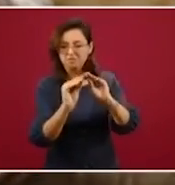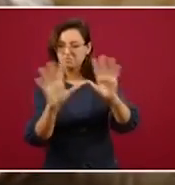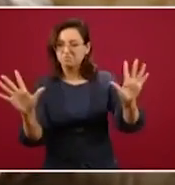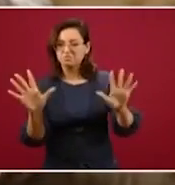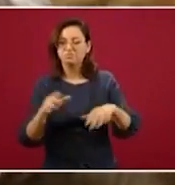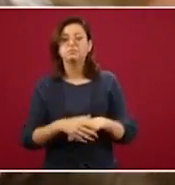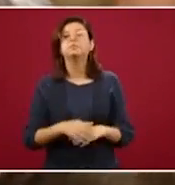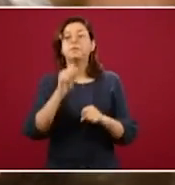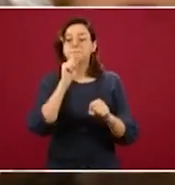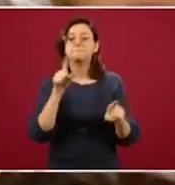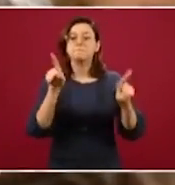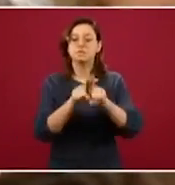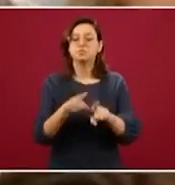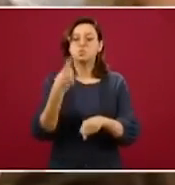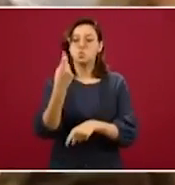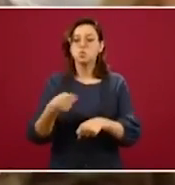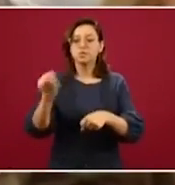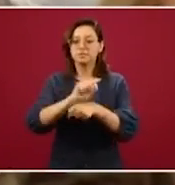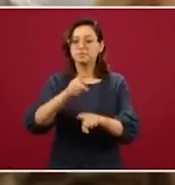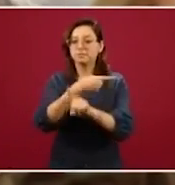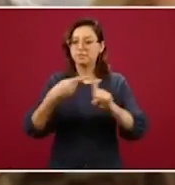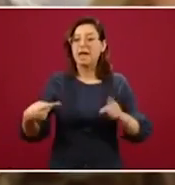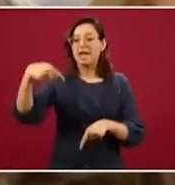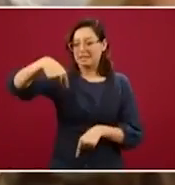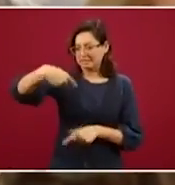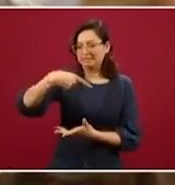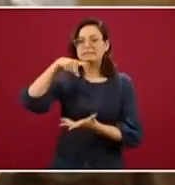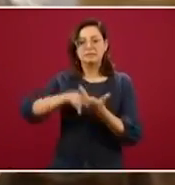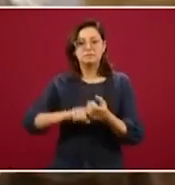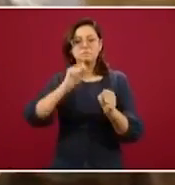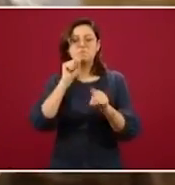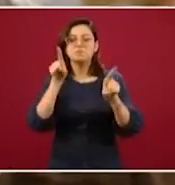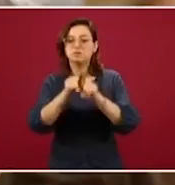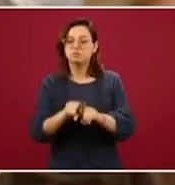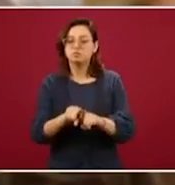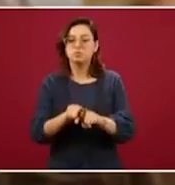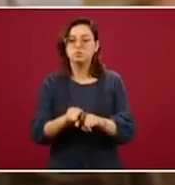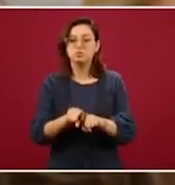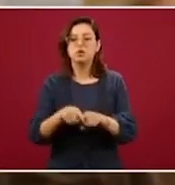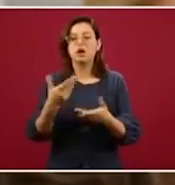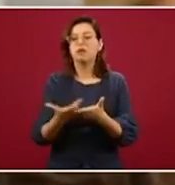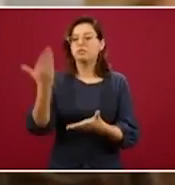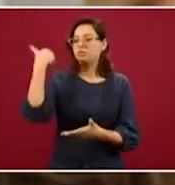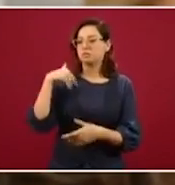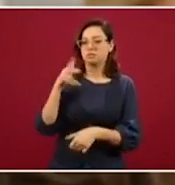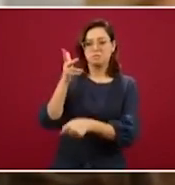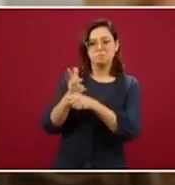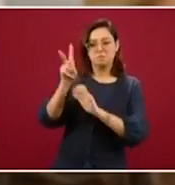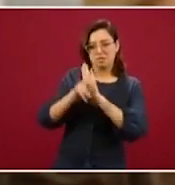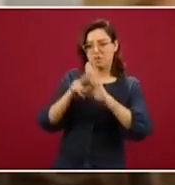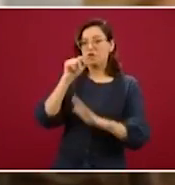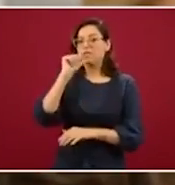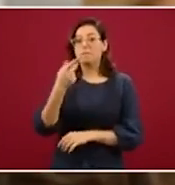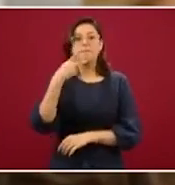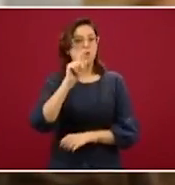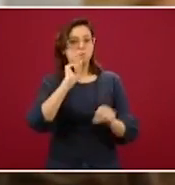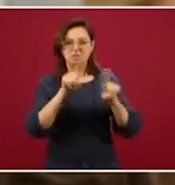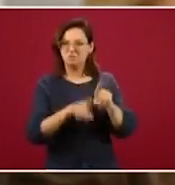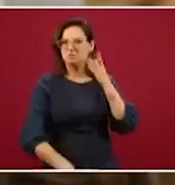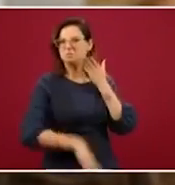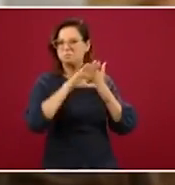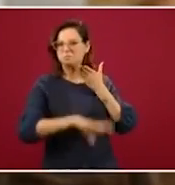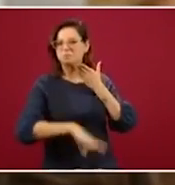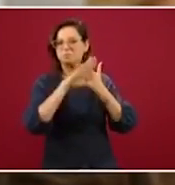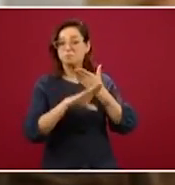Y también hace semana y media lo dijo al interior de Palacio Nacional, solo que esa vez no grabaron el video. Usted sabe yo